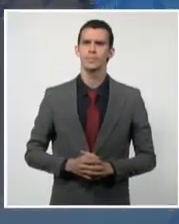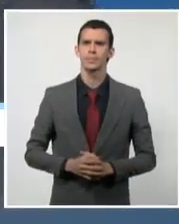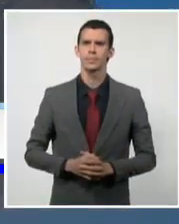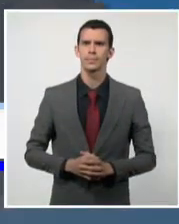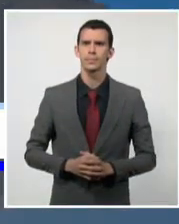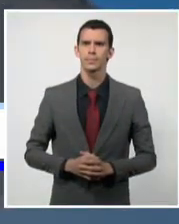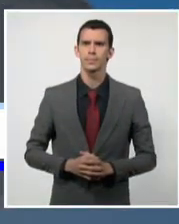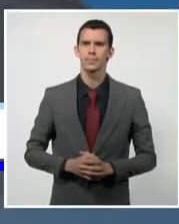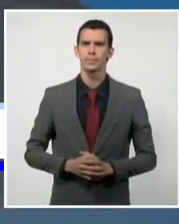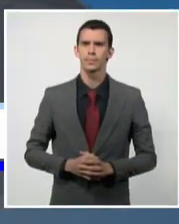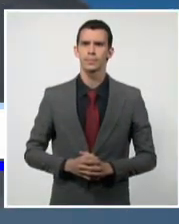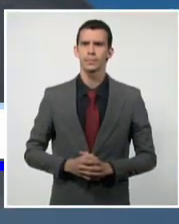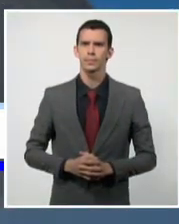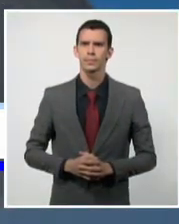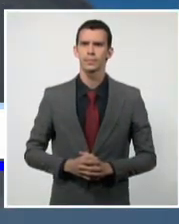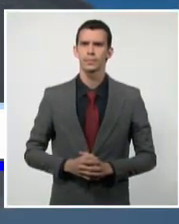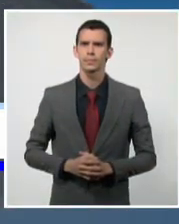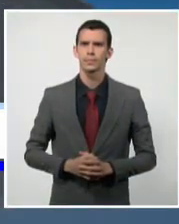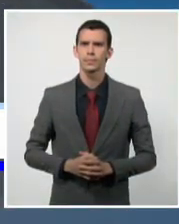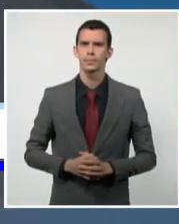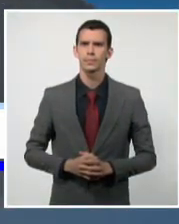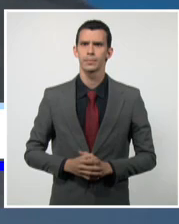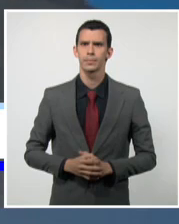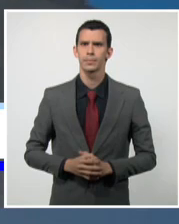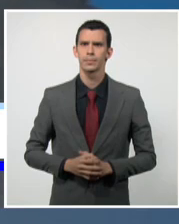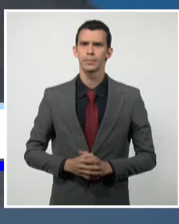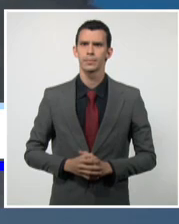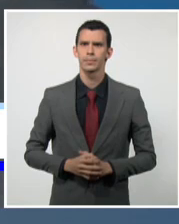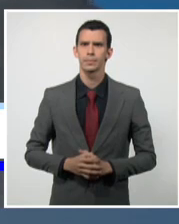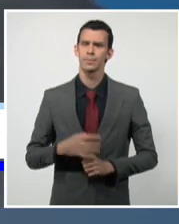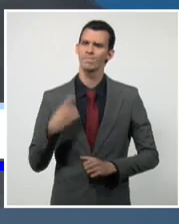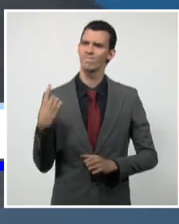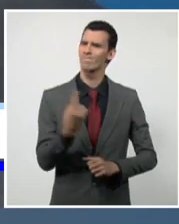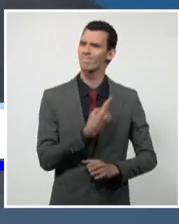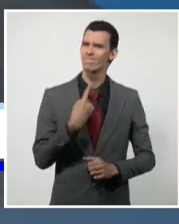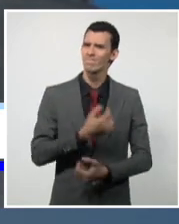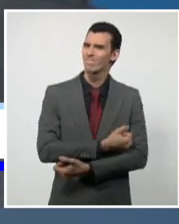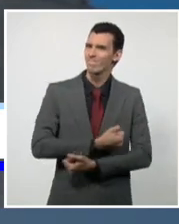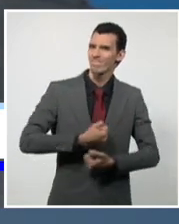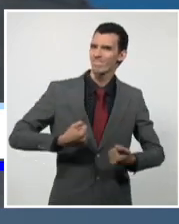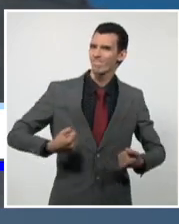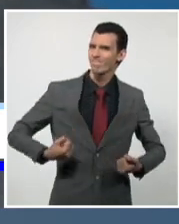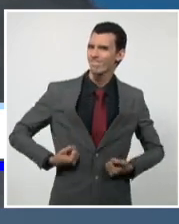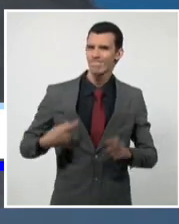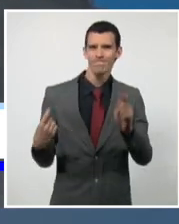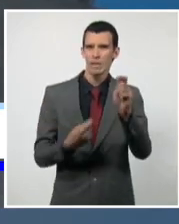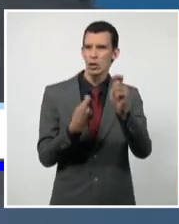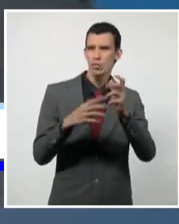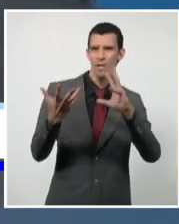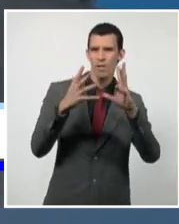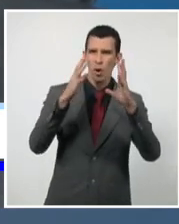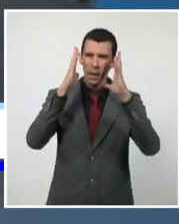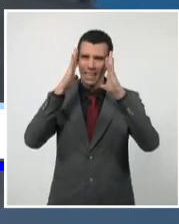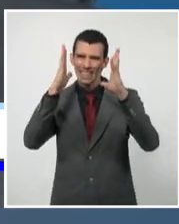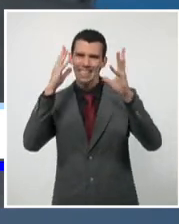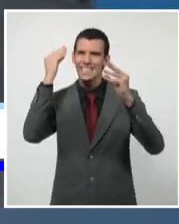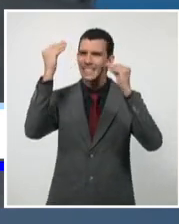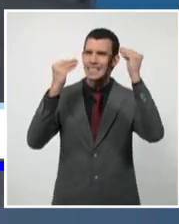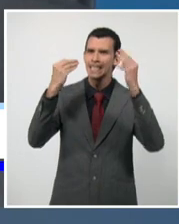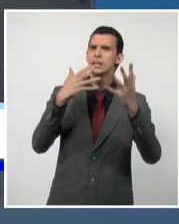estamos haciendo nuestro mayor esfuerzo en materia de cooperación internacional. En